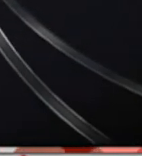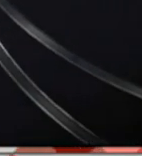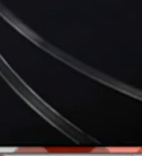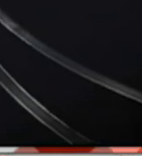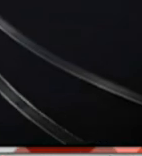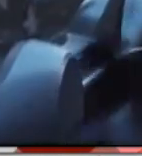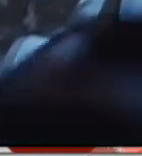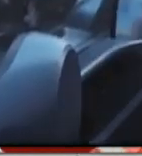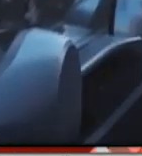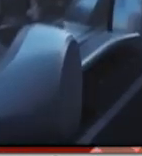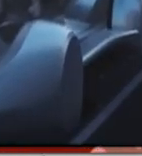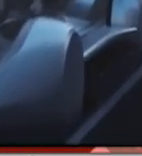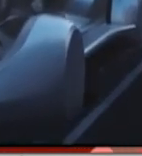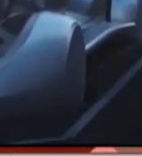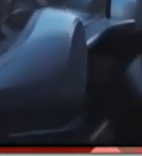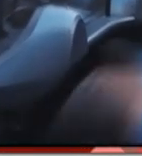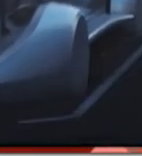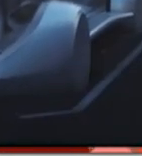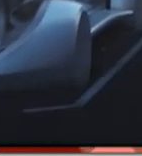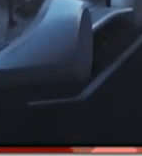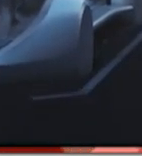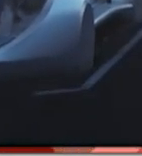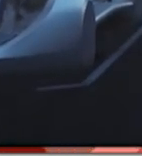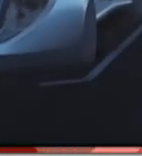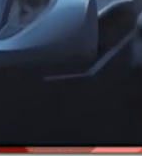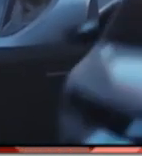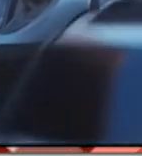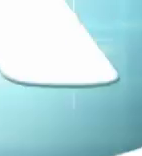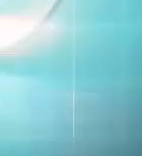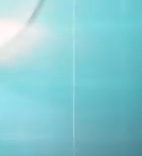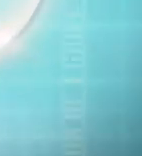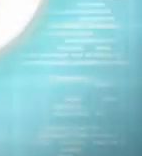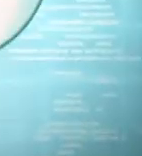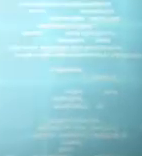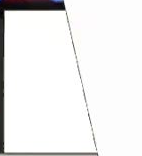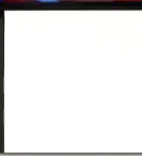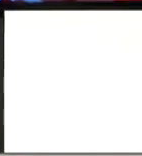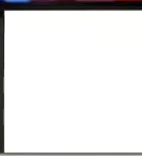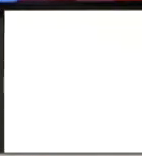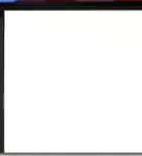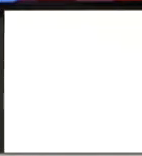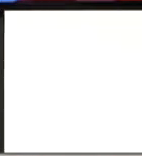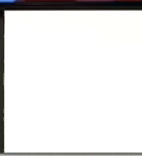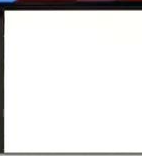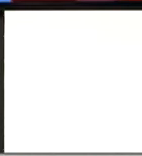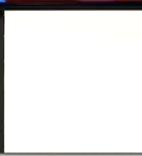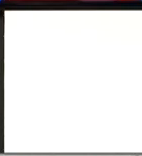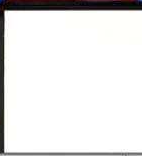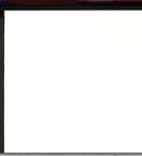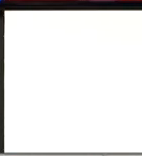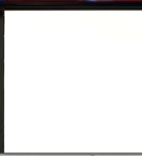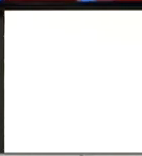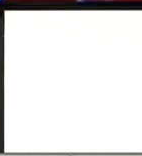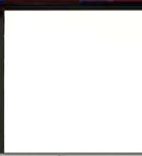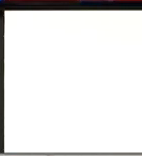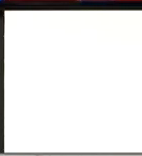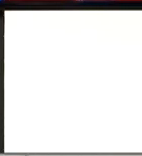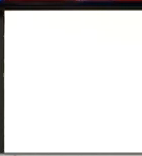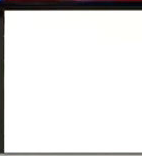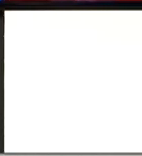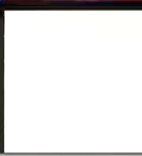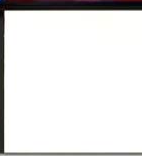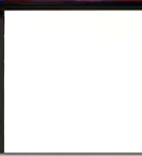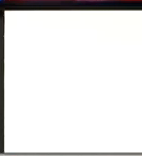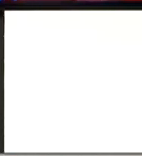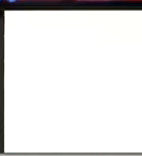la autorización de cavar un primer segmento del túnel en Hawthorne, y Musk tuiteó una foto de su prueba subterránea a finales